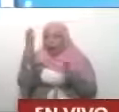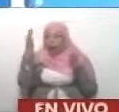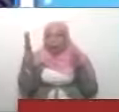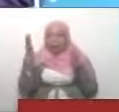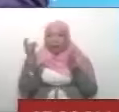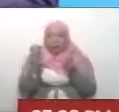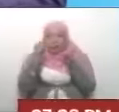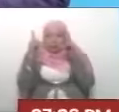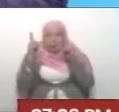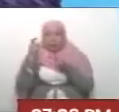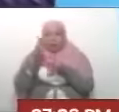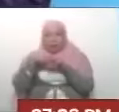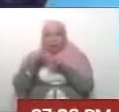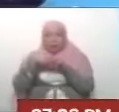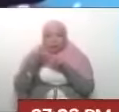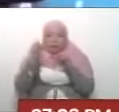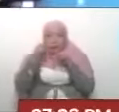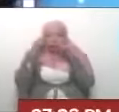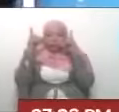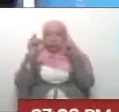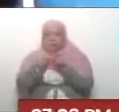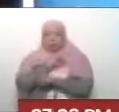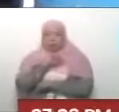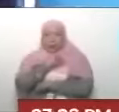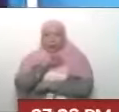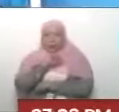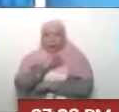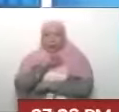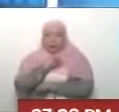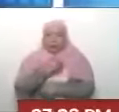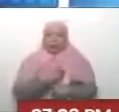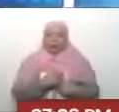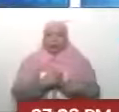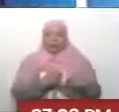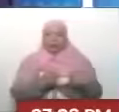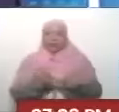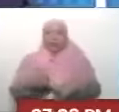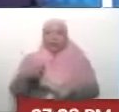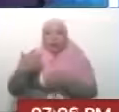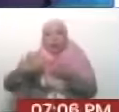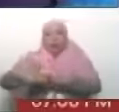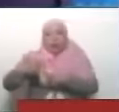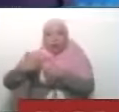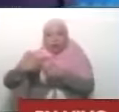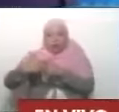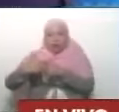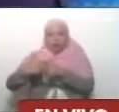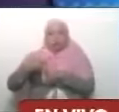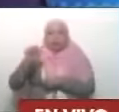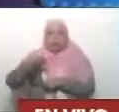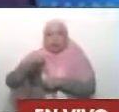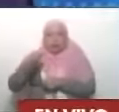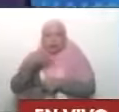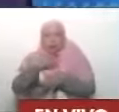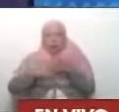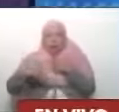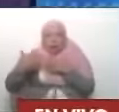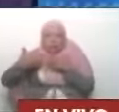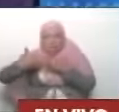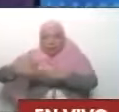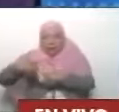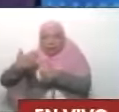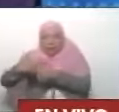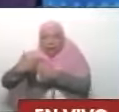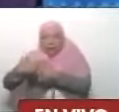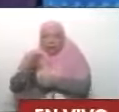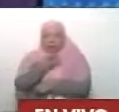cuando apareció. ¿Ah? Vente para acá. ¿Ah? ¿Cómo está el petróleo? ¿Te está echado tu petróleo? Sí, sí. ¿Ah? ¿Está fino? Fino.